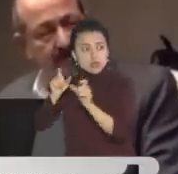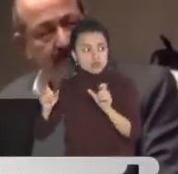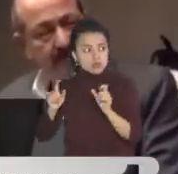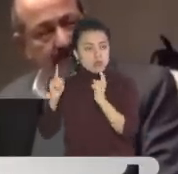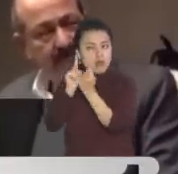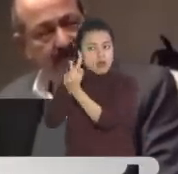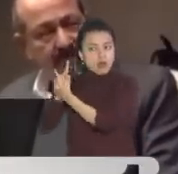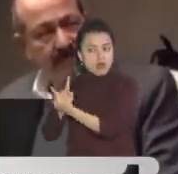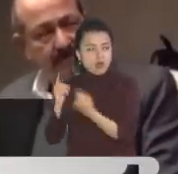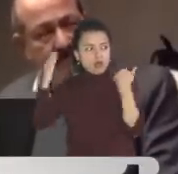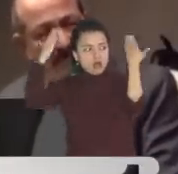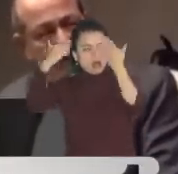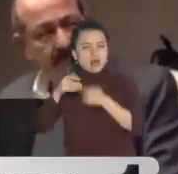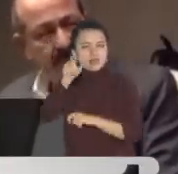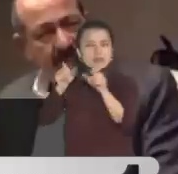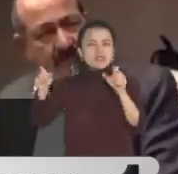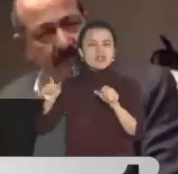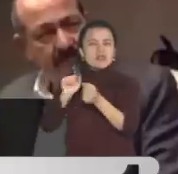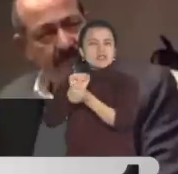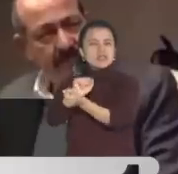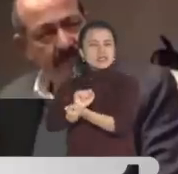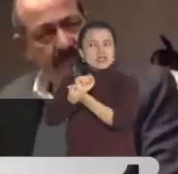al pabellón de extraditables.